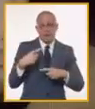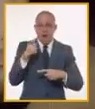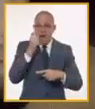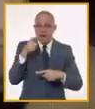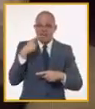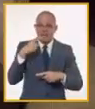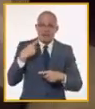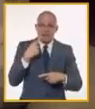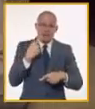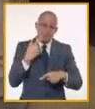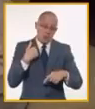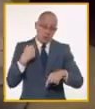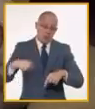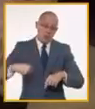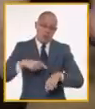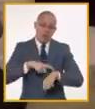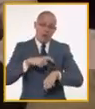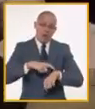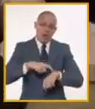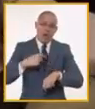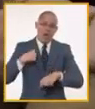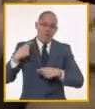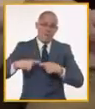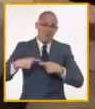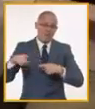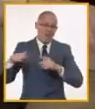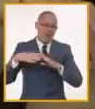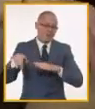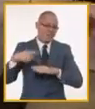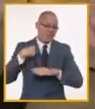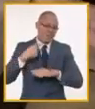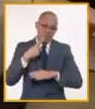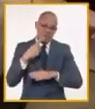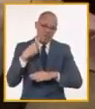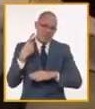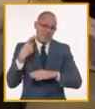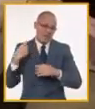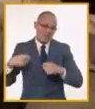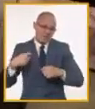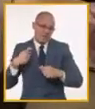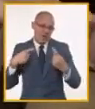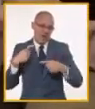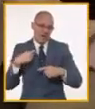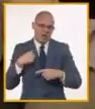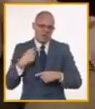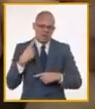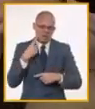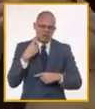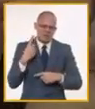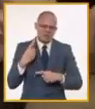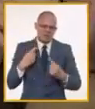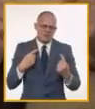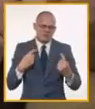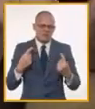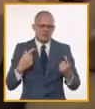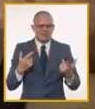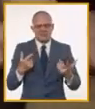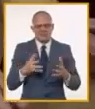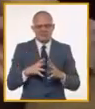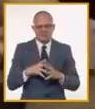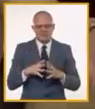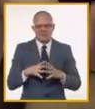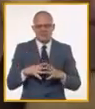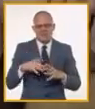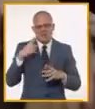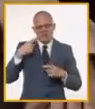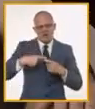sé dónde. Y yo siempre, ya yo empecé a ver la complicación en el matrimonio. Y lo fui dejando, y lo fui